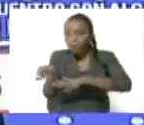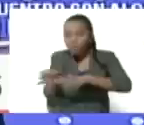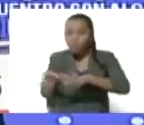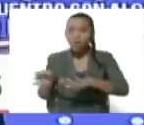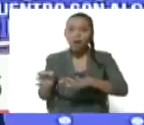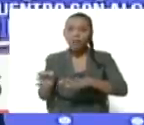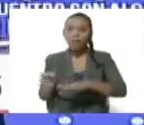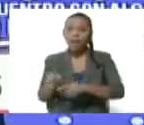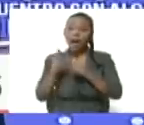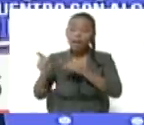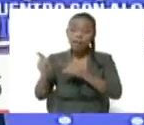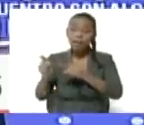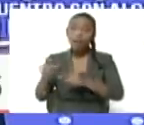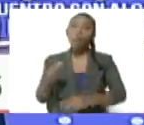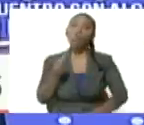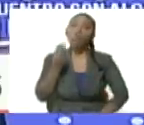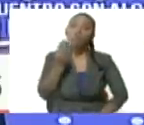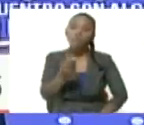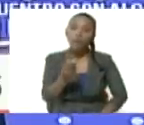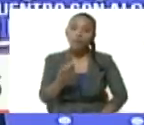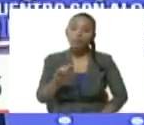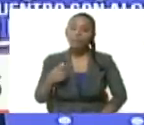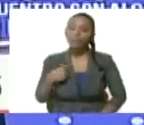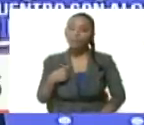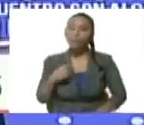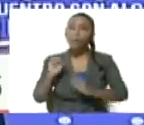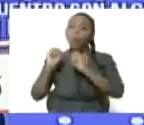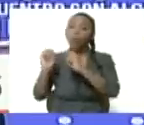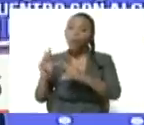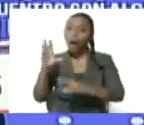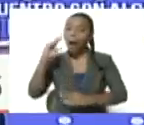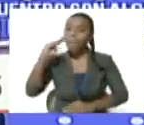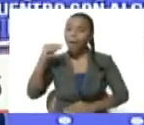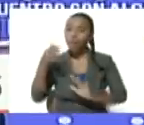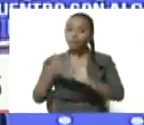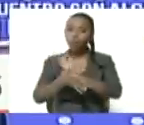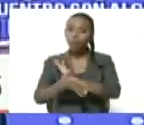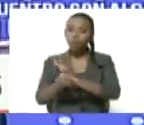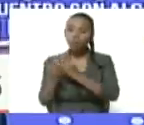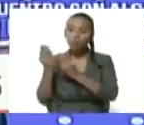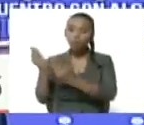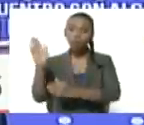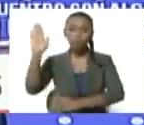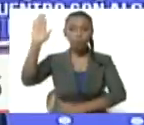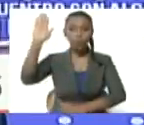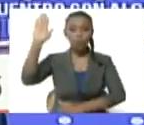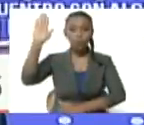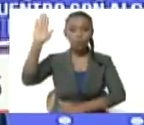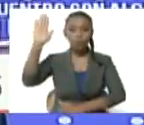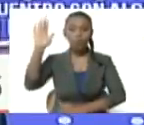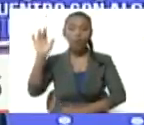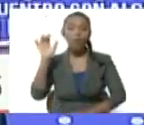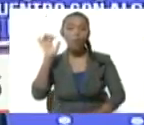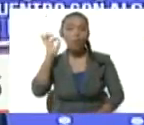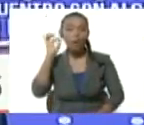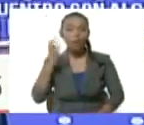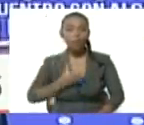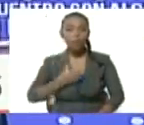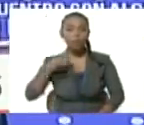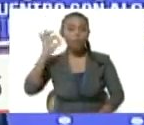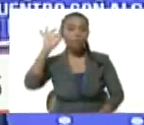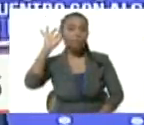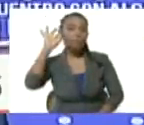que le voy a dar la palabra a la compañera Erika Farías, alcaldesa de